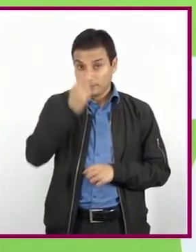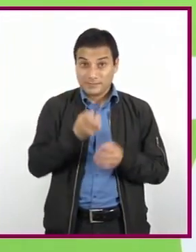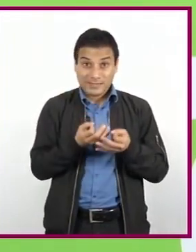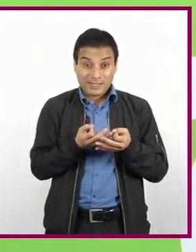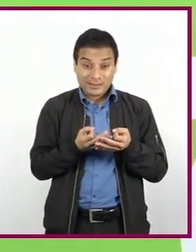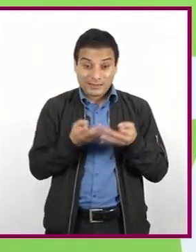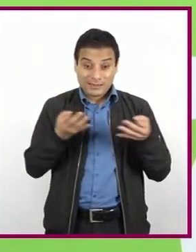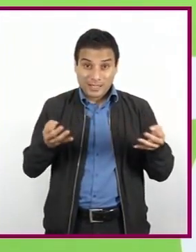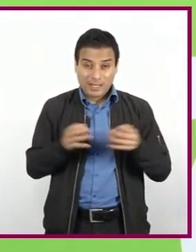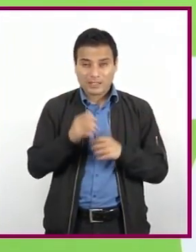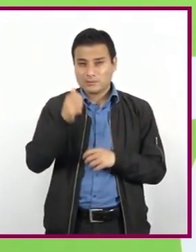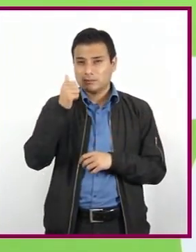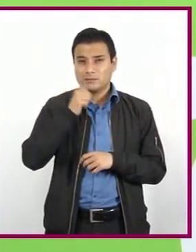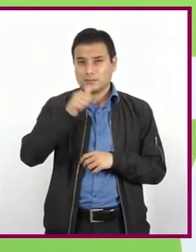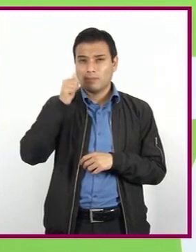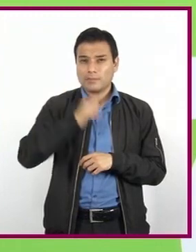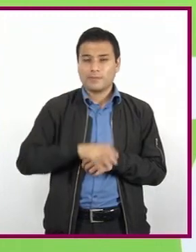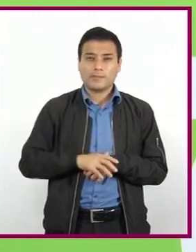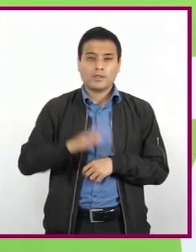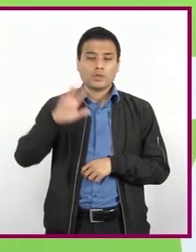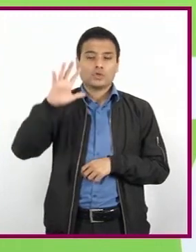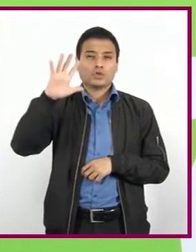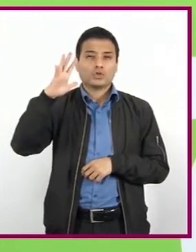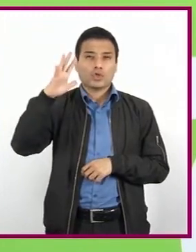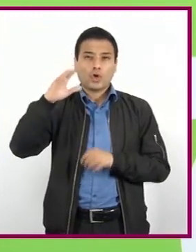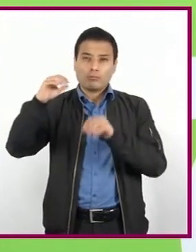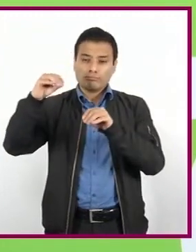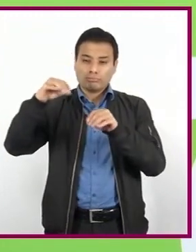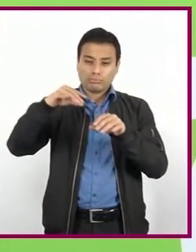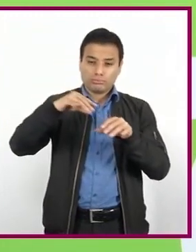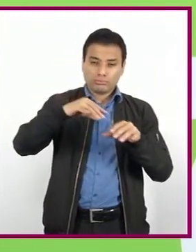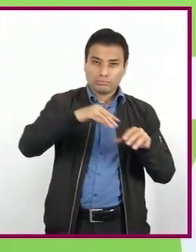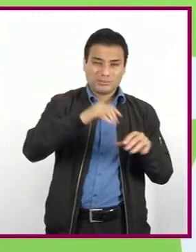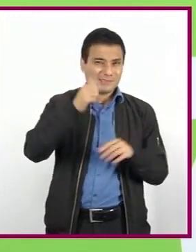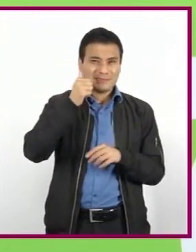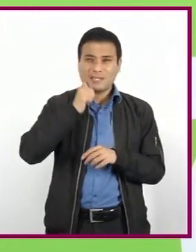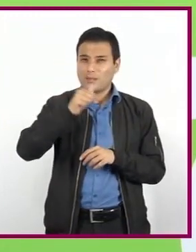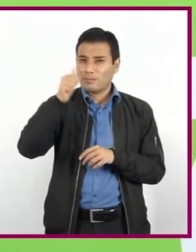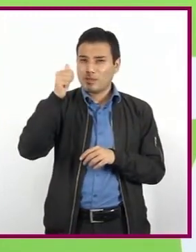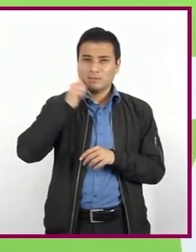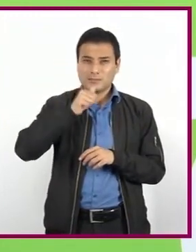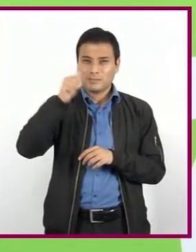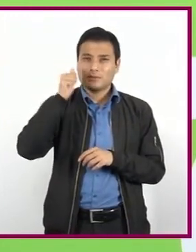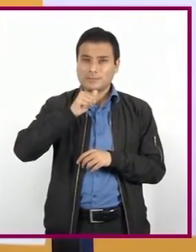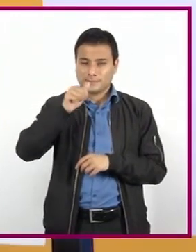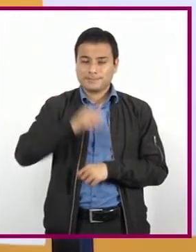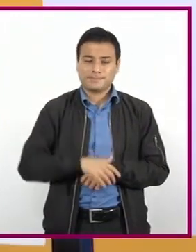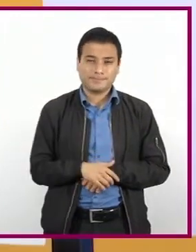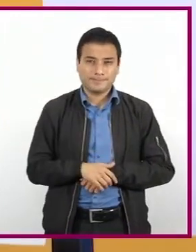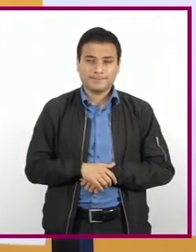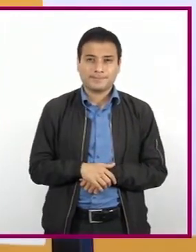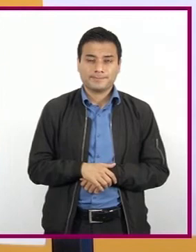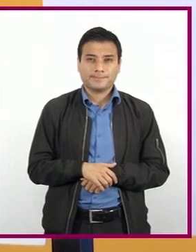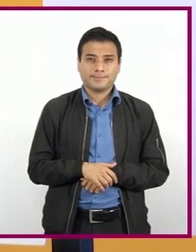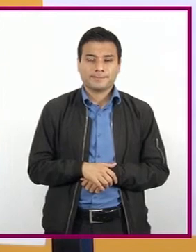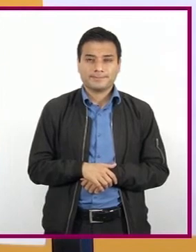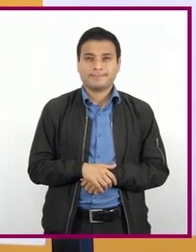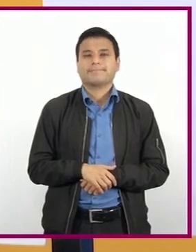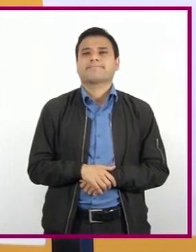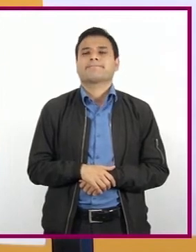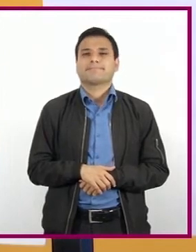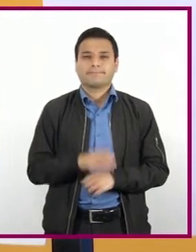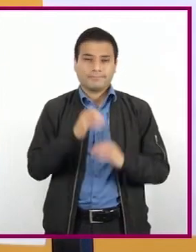es bombardeada por radiación electromagnética ionizante que proviene del espacio. Entonces,